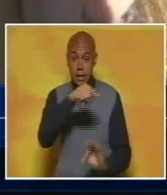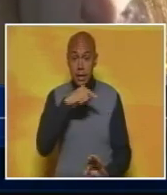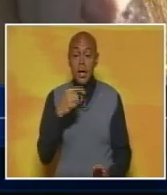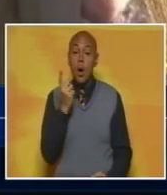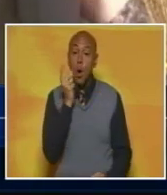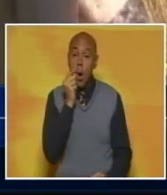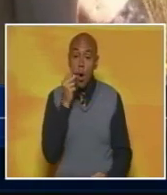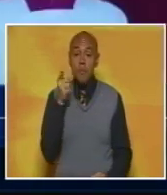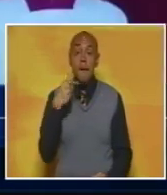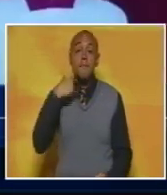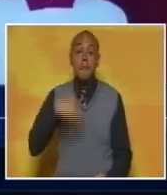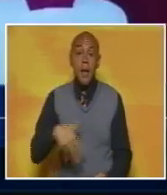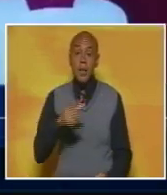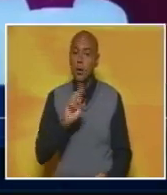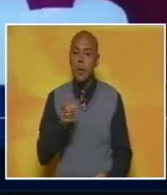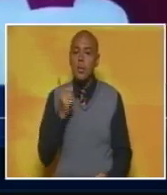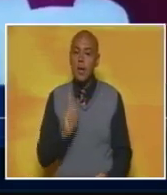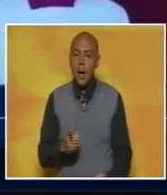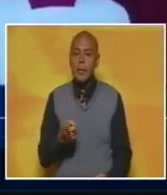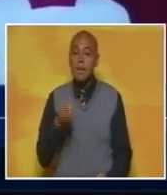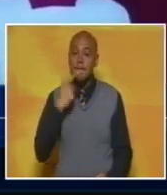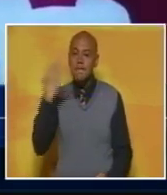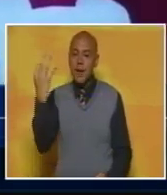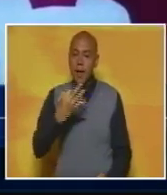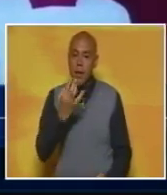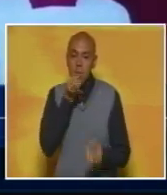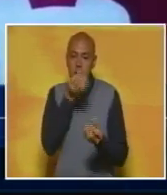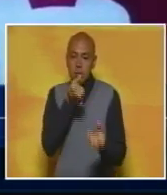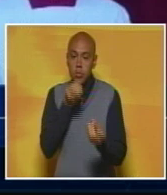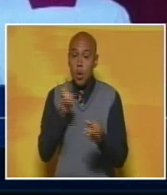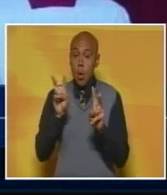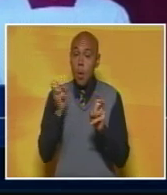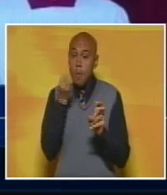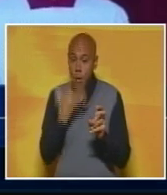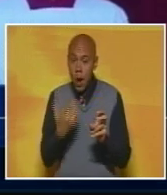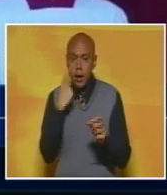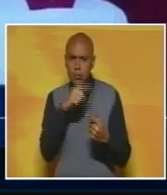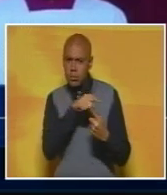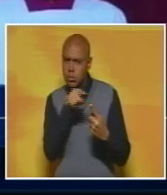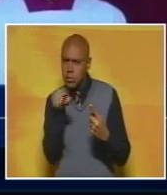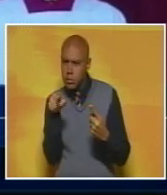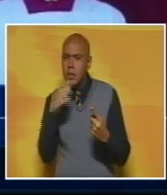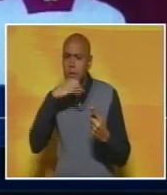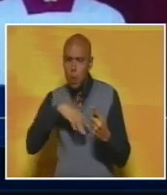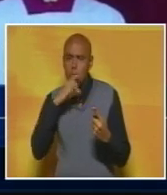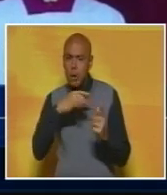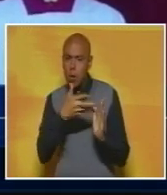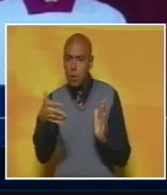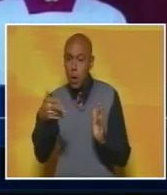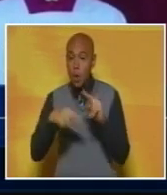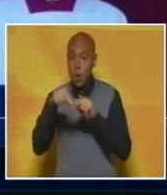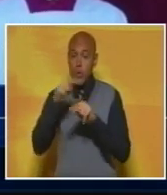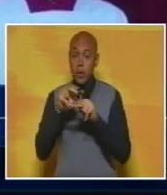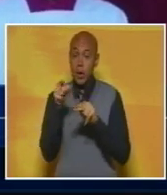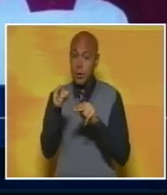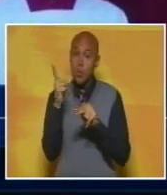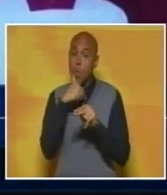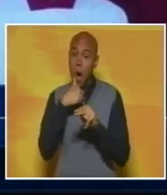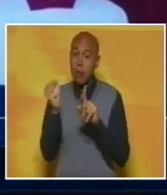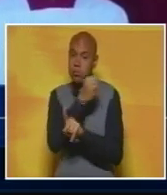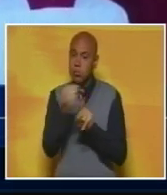perdernos necesitamos respirar la verdad de las buenas historias, historias que construyan, no que destruyan.